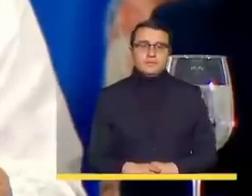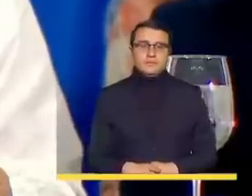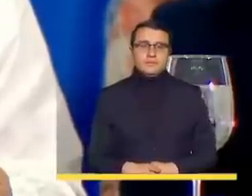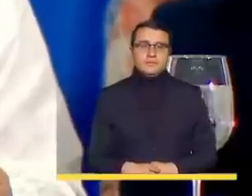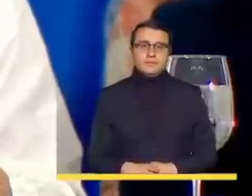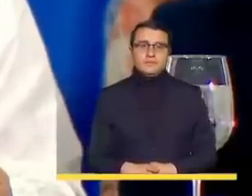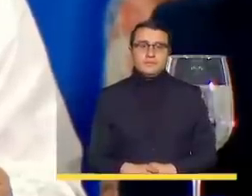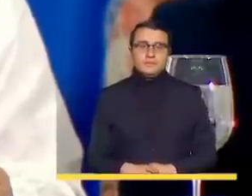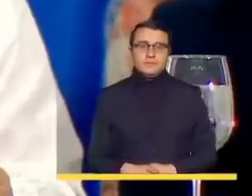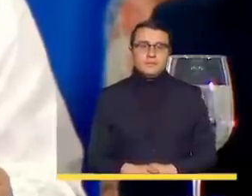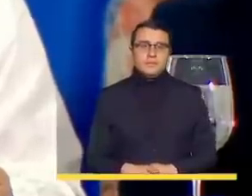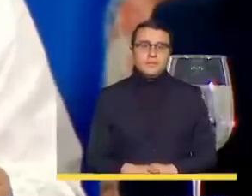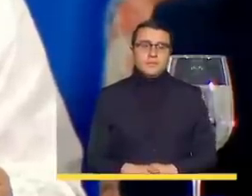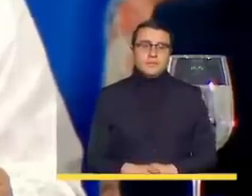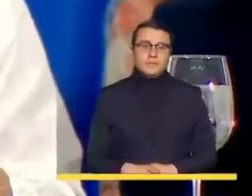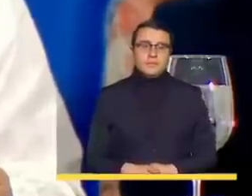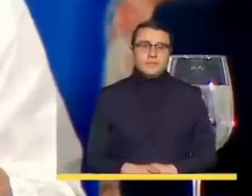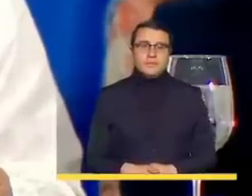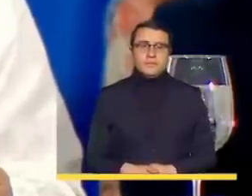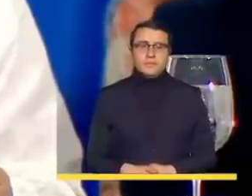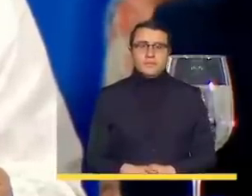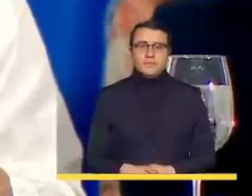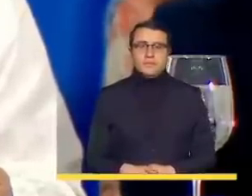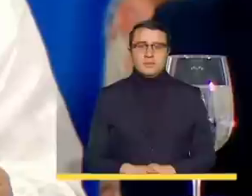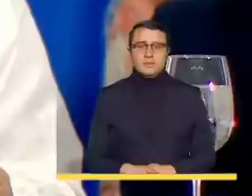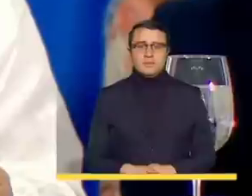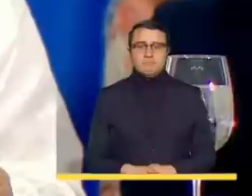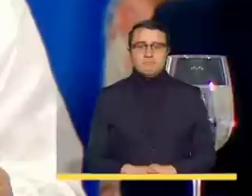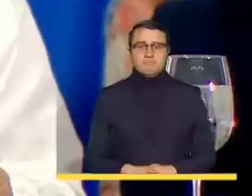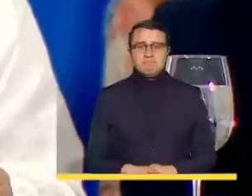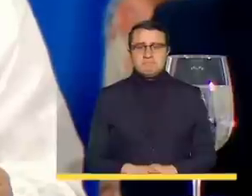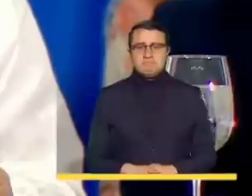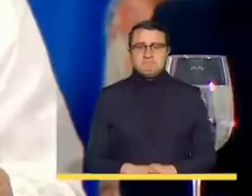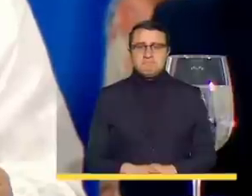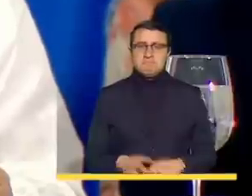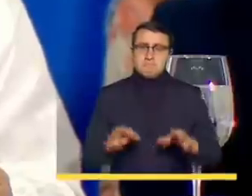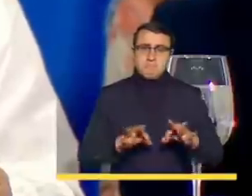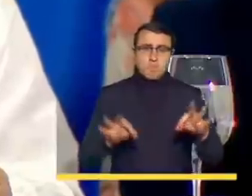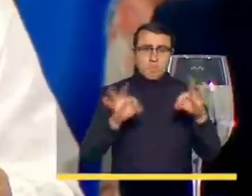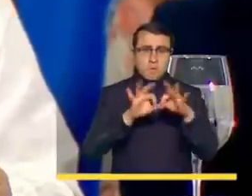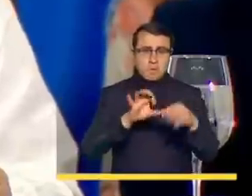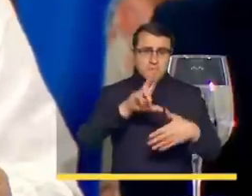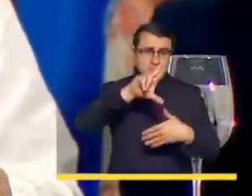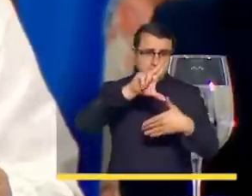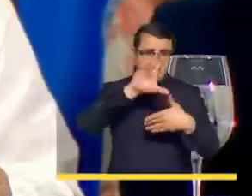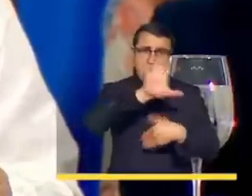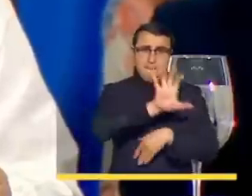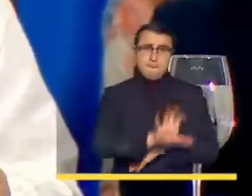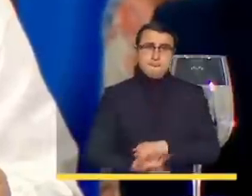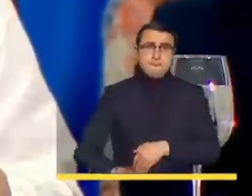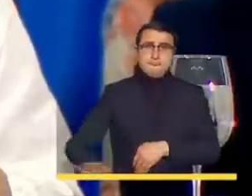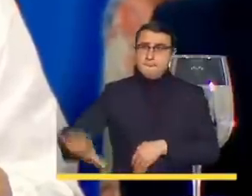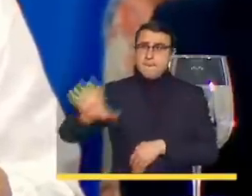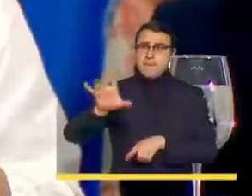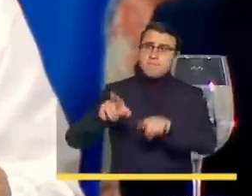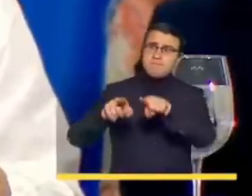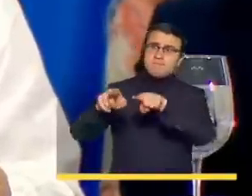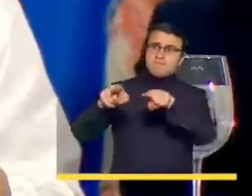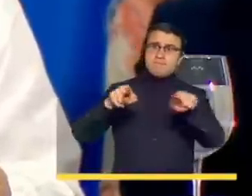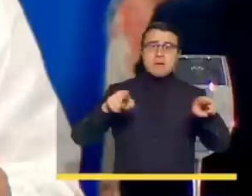procuremos con inversiones propias y también